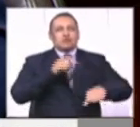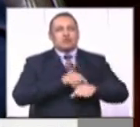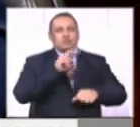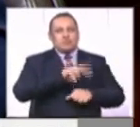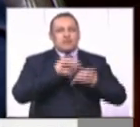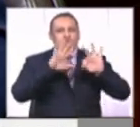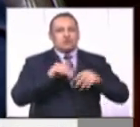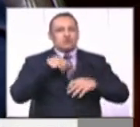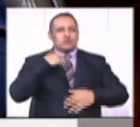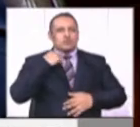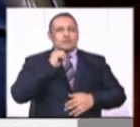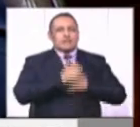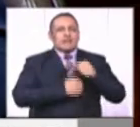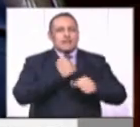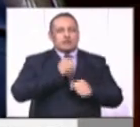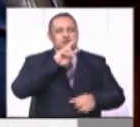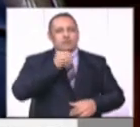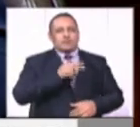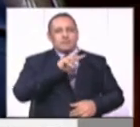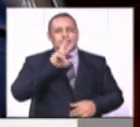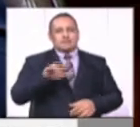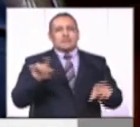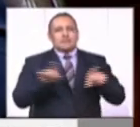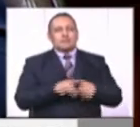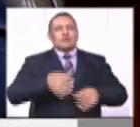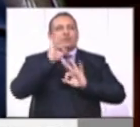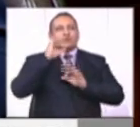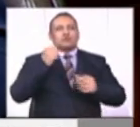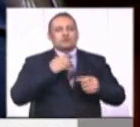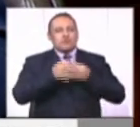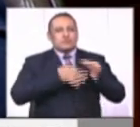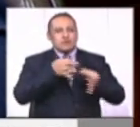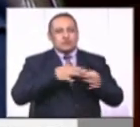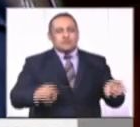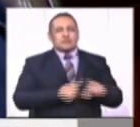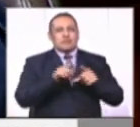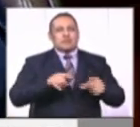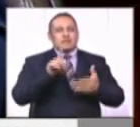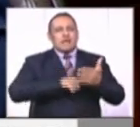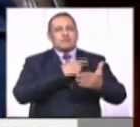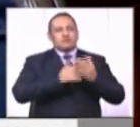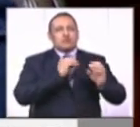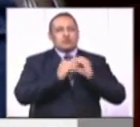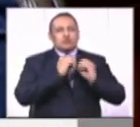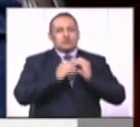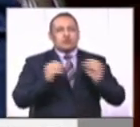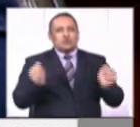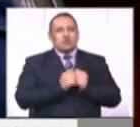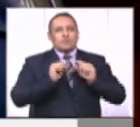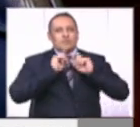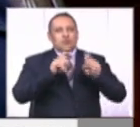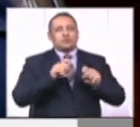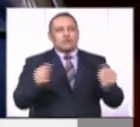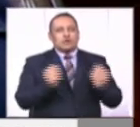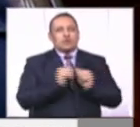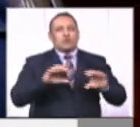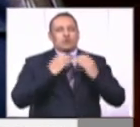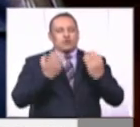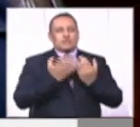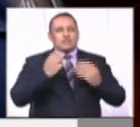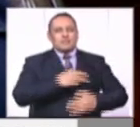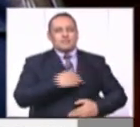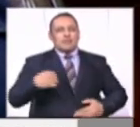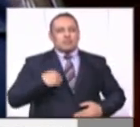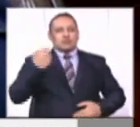28 de noviembre de 2023 exponiendo sus descargos y absolviendo las consultas que los congresistas